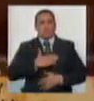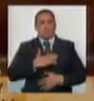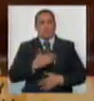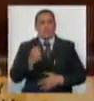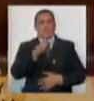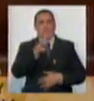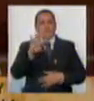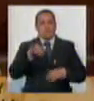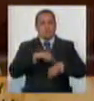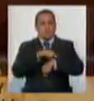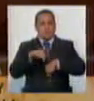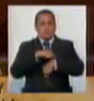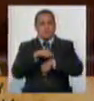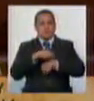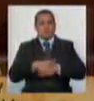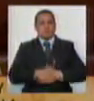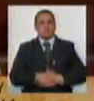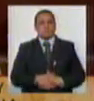de 24 horas.